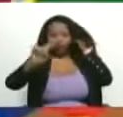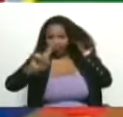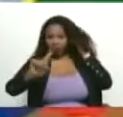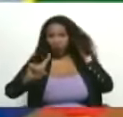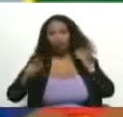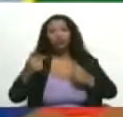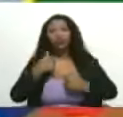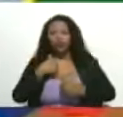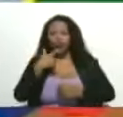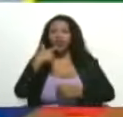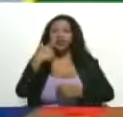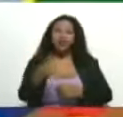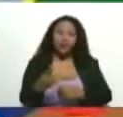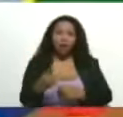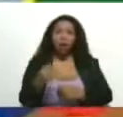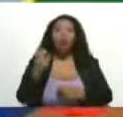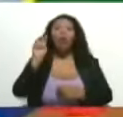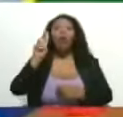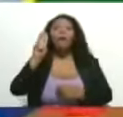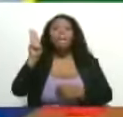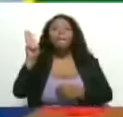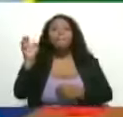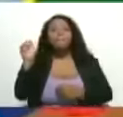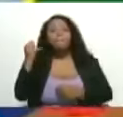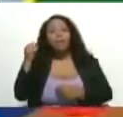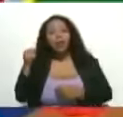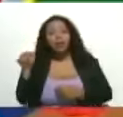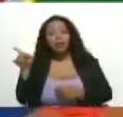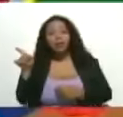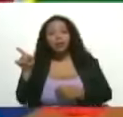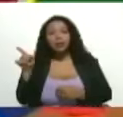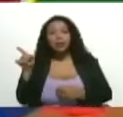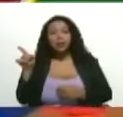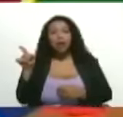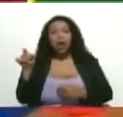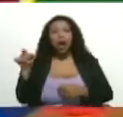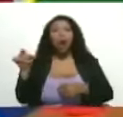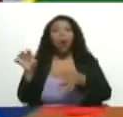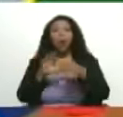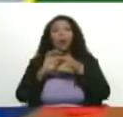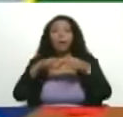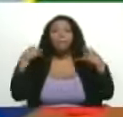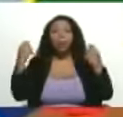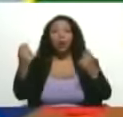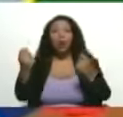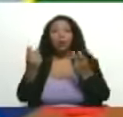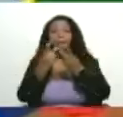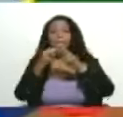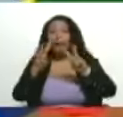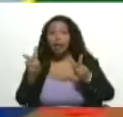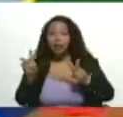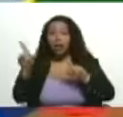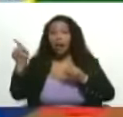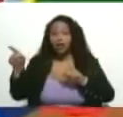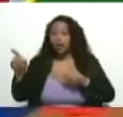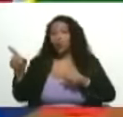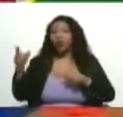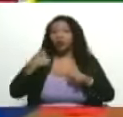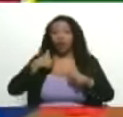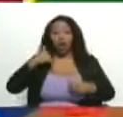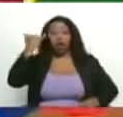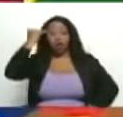decir, una UPAS. La UPAS no es que llegaron a la comunidad, llegué yo, me entregas el CLAC.